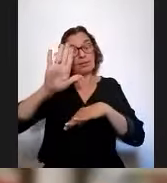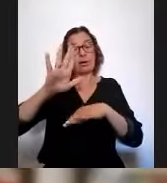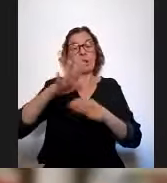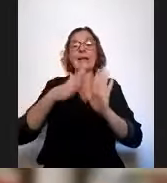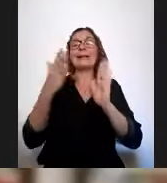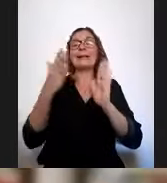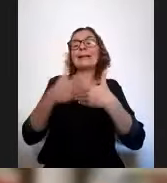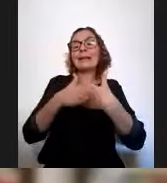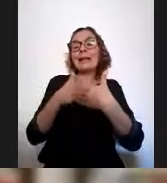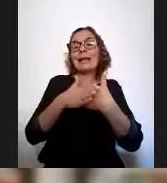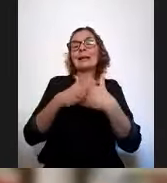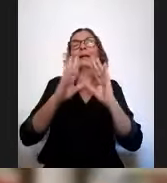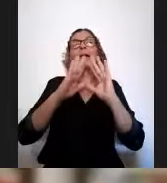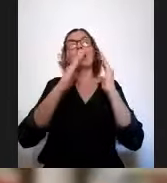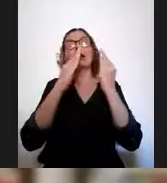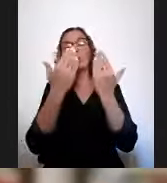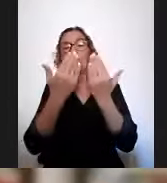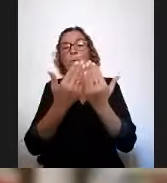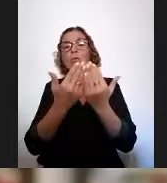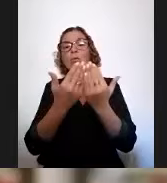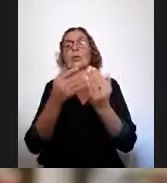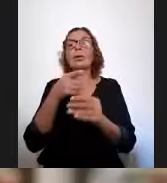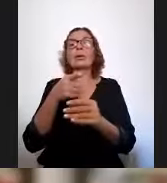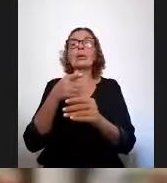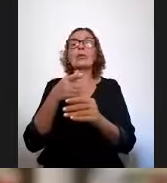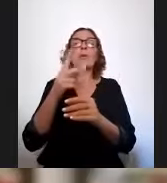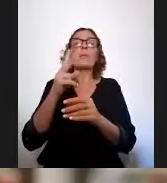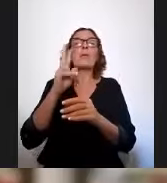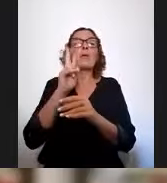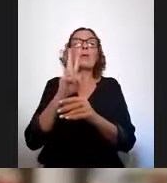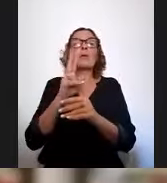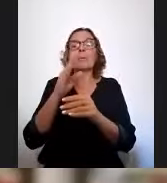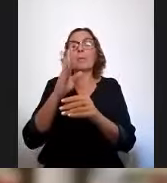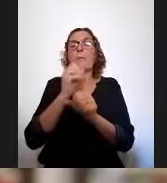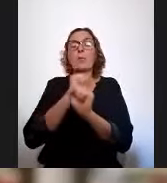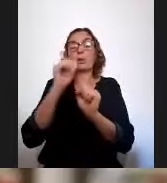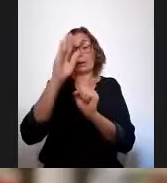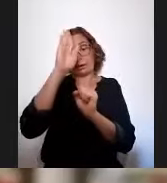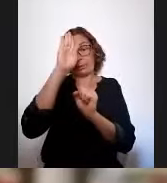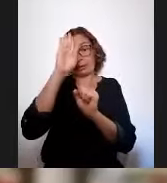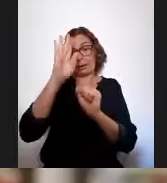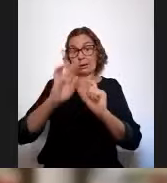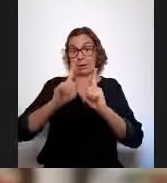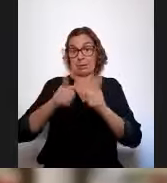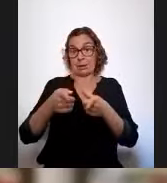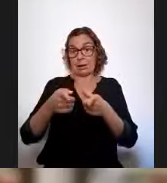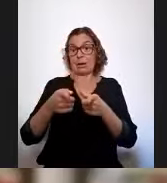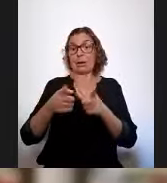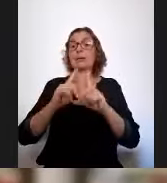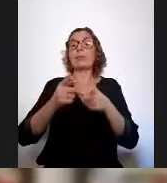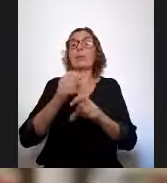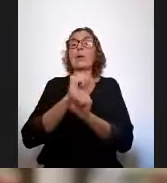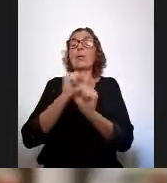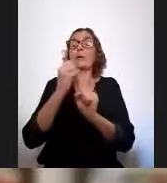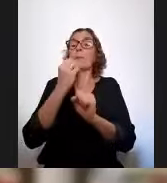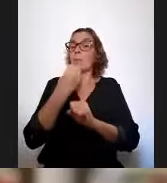busquemos en el mundo, porque de ellos vamos a poder aprender también y vamos a poder